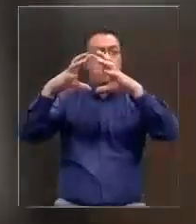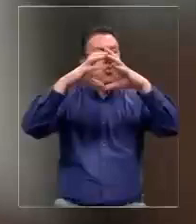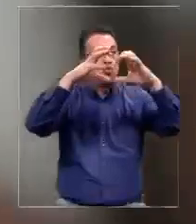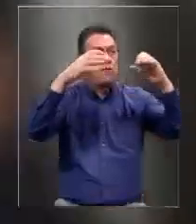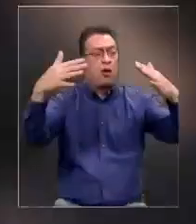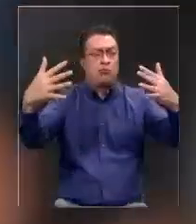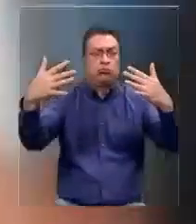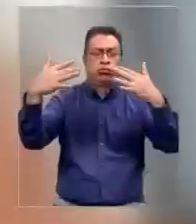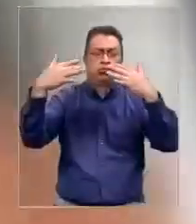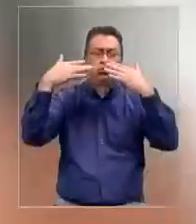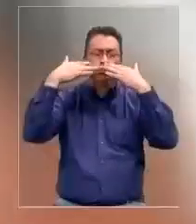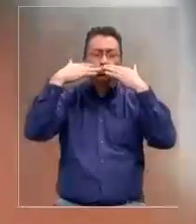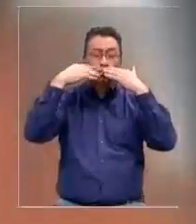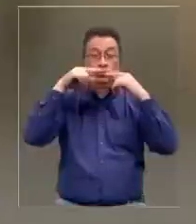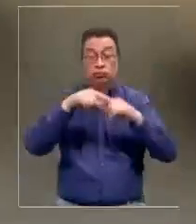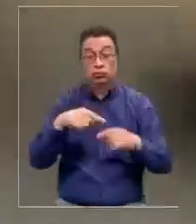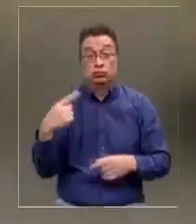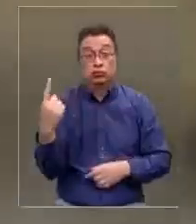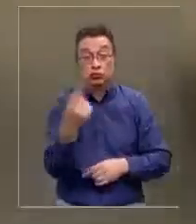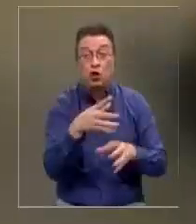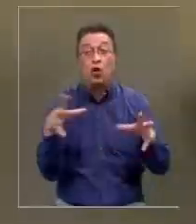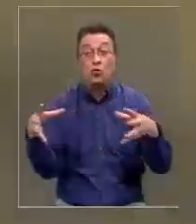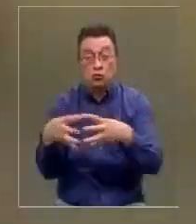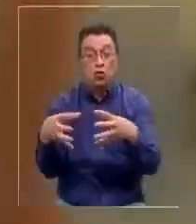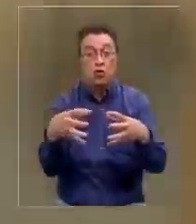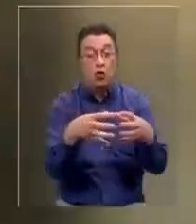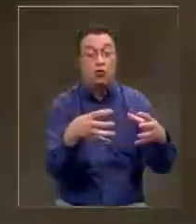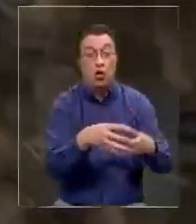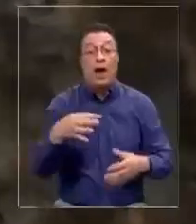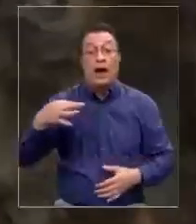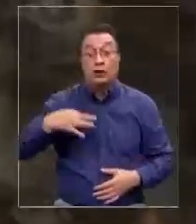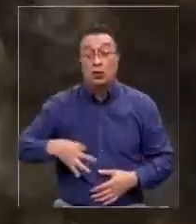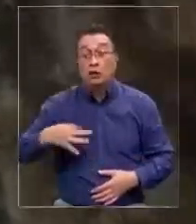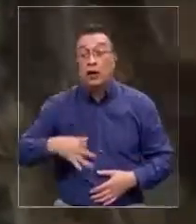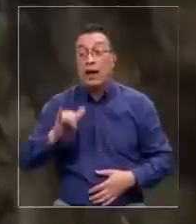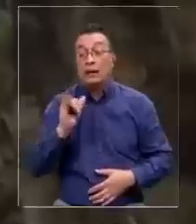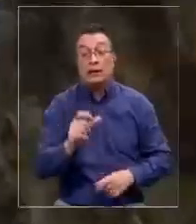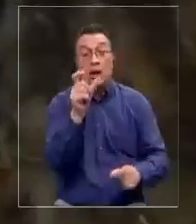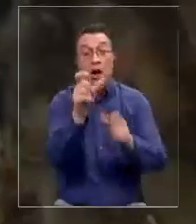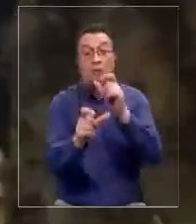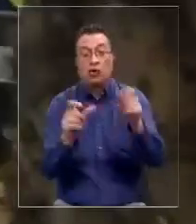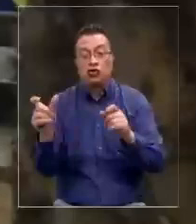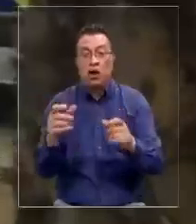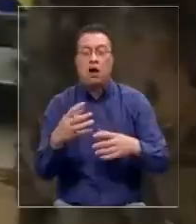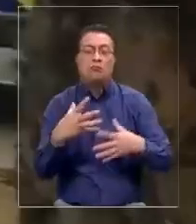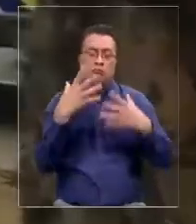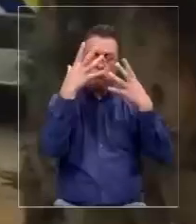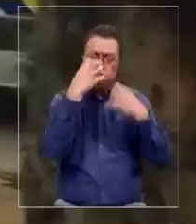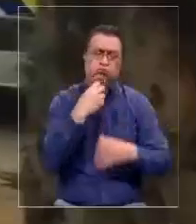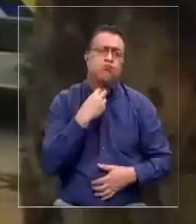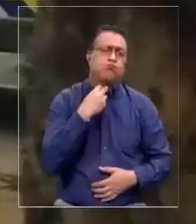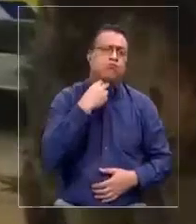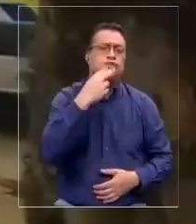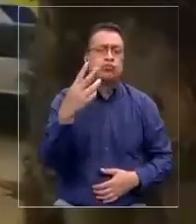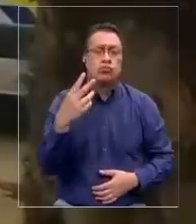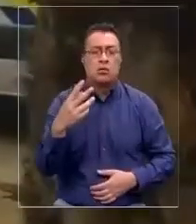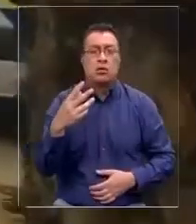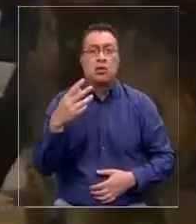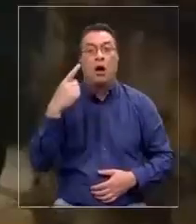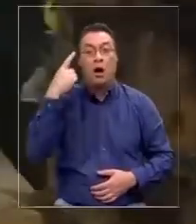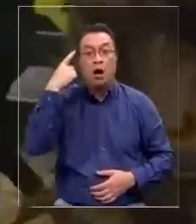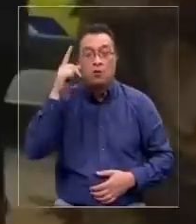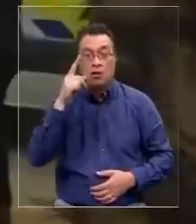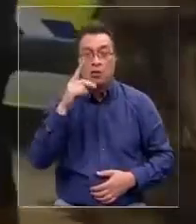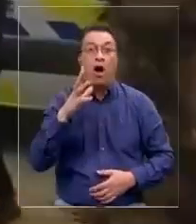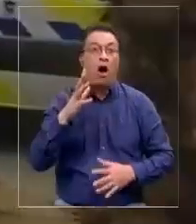la bahía, han hecho que muchas organizaciones ciudadanas y personas levanten la voz, aunque eso les cueste